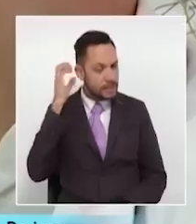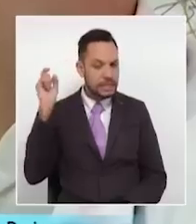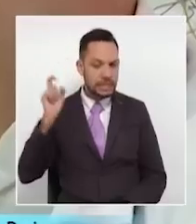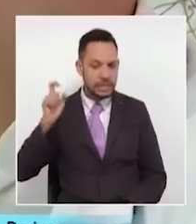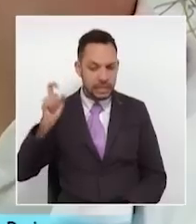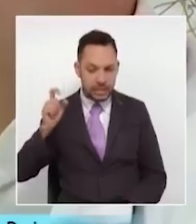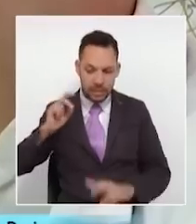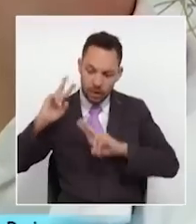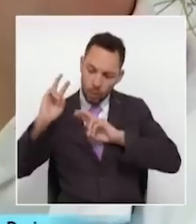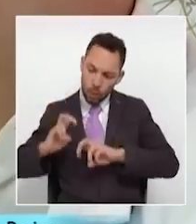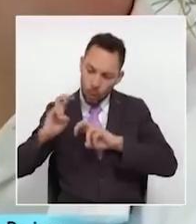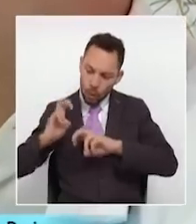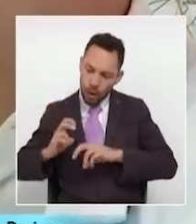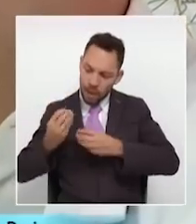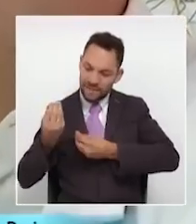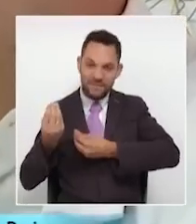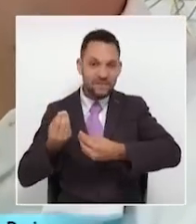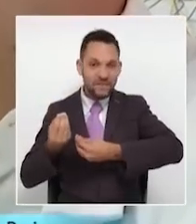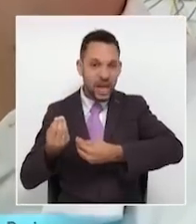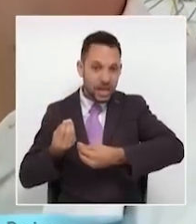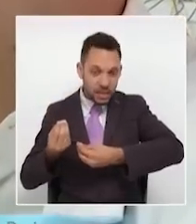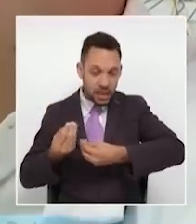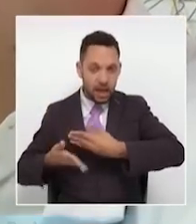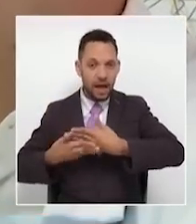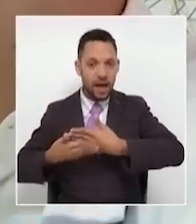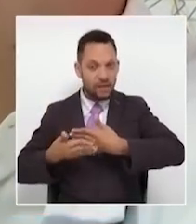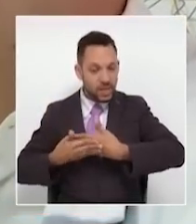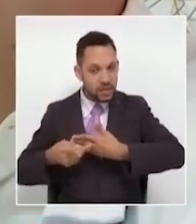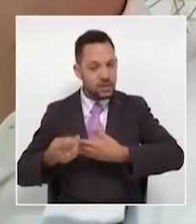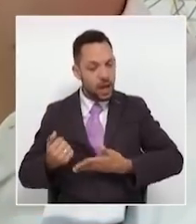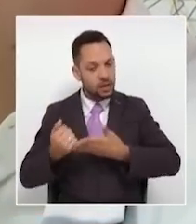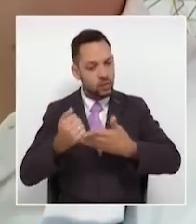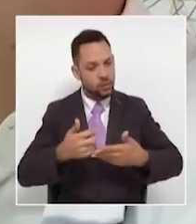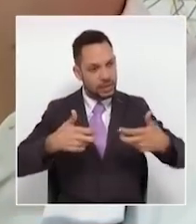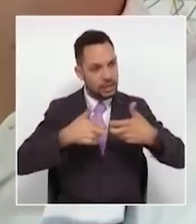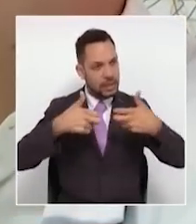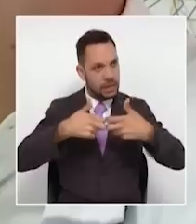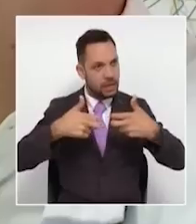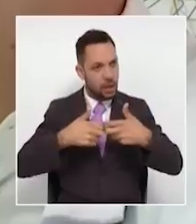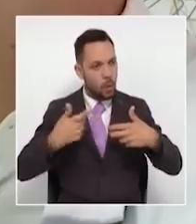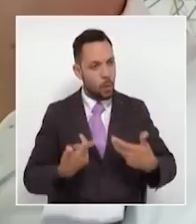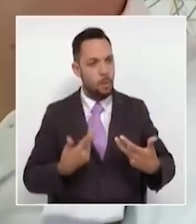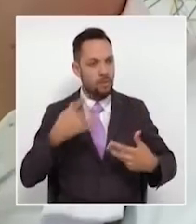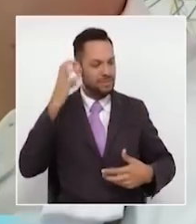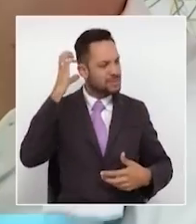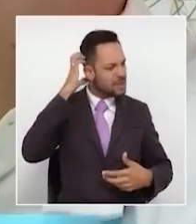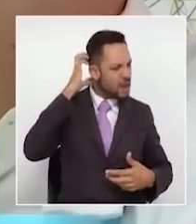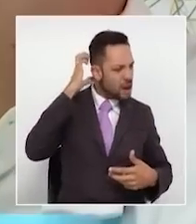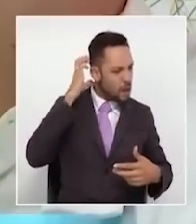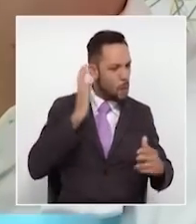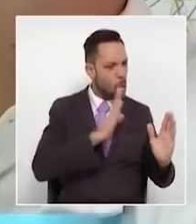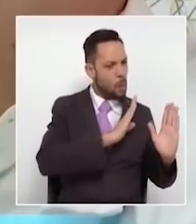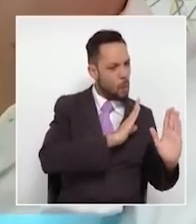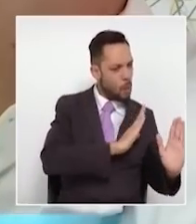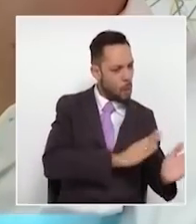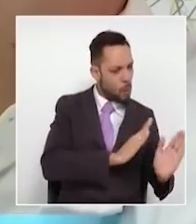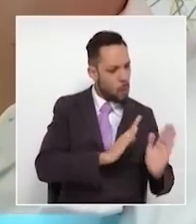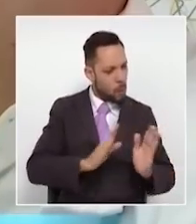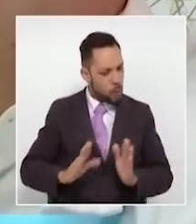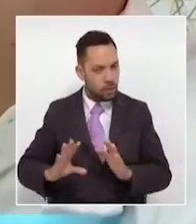cuantitativo porque es una herramienta que nos permite ver cómo están esas redes neuronales cómo se están conectando